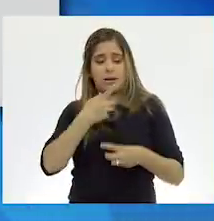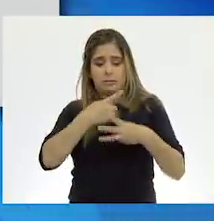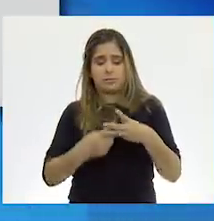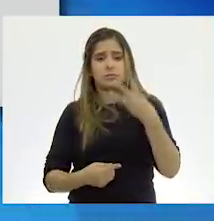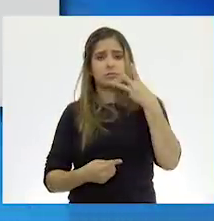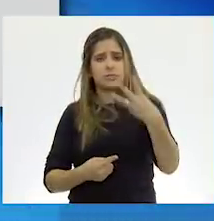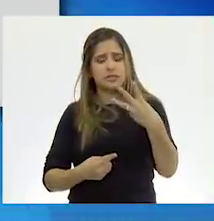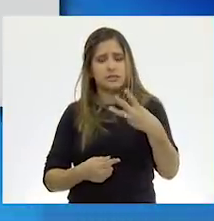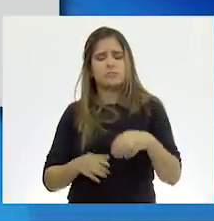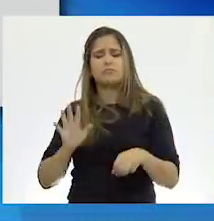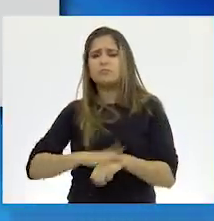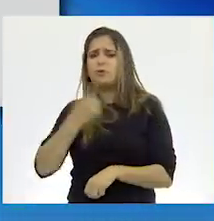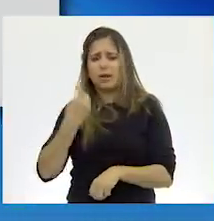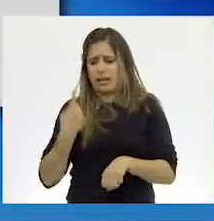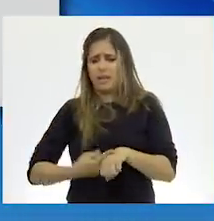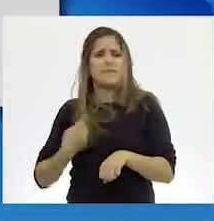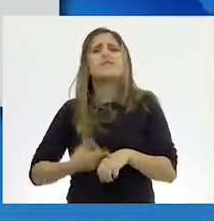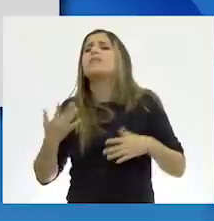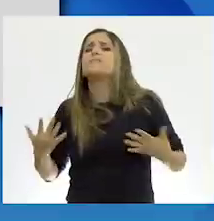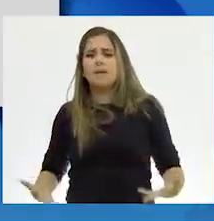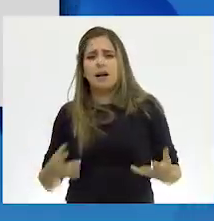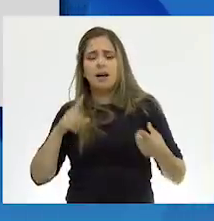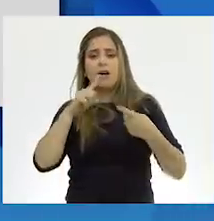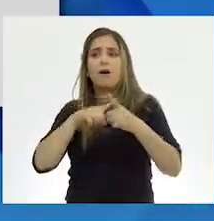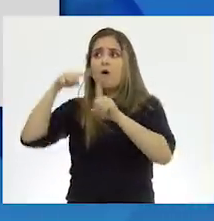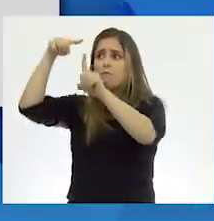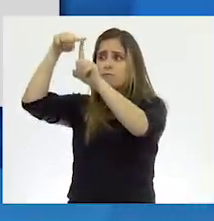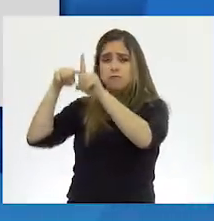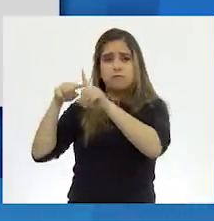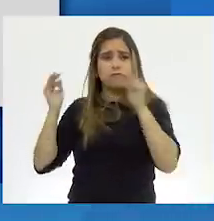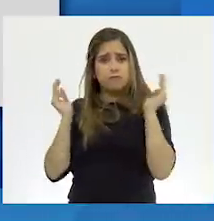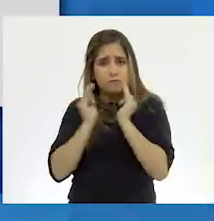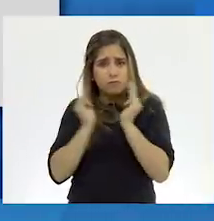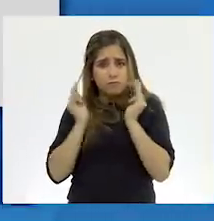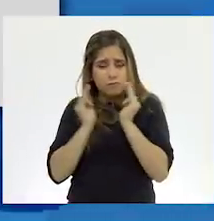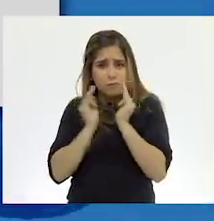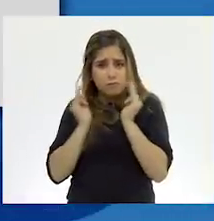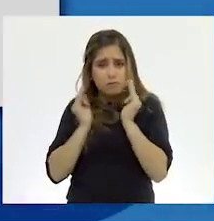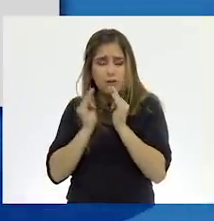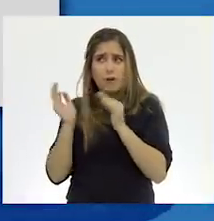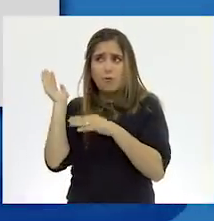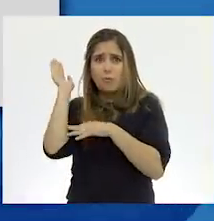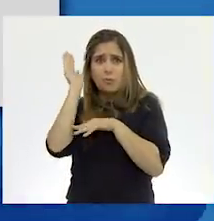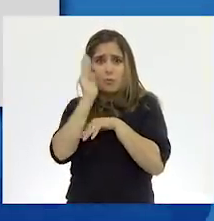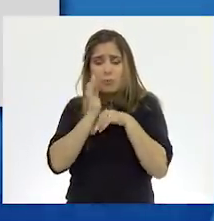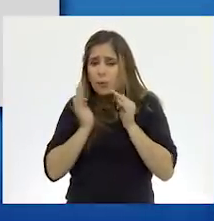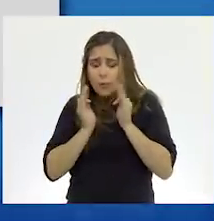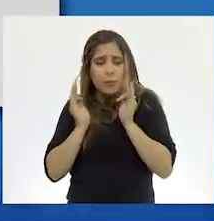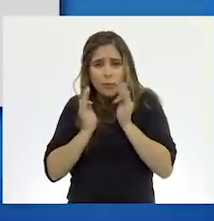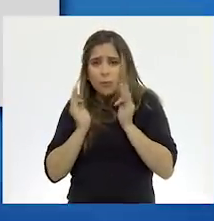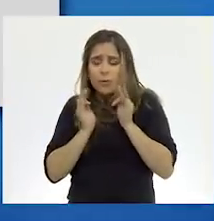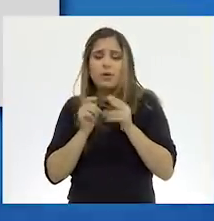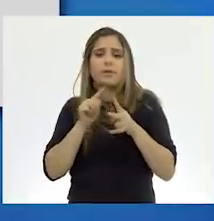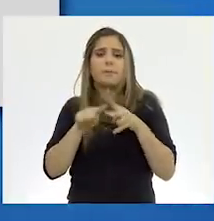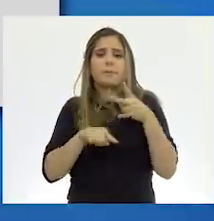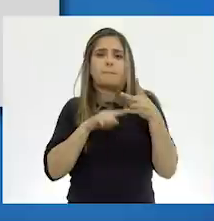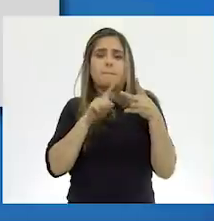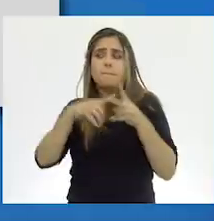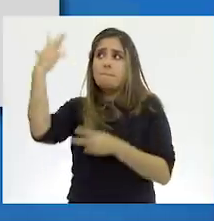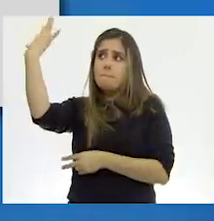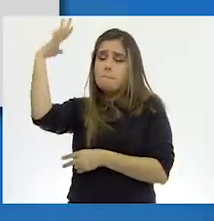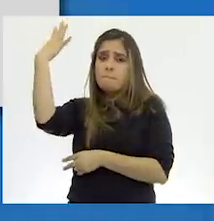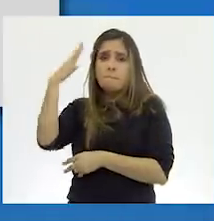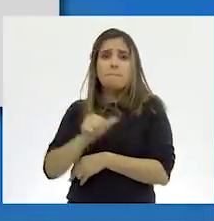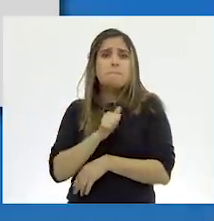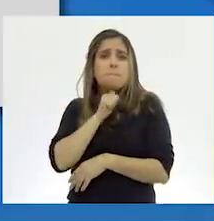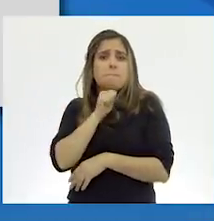principales causas son la baja temperatura a lo largo del día, la poca exposición al sol